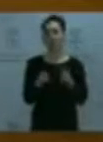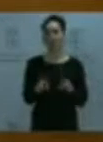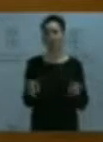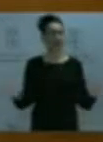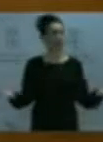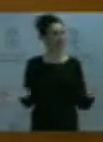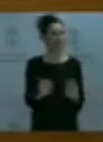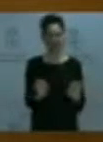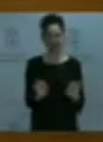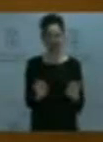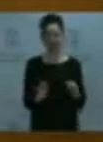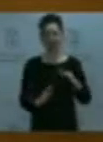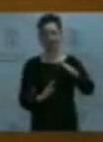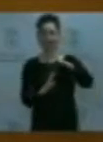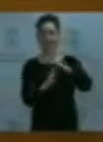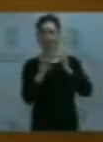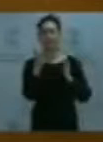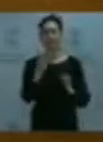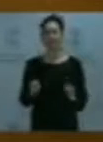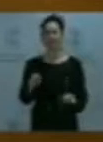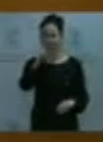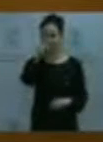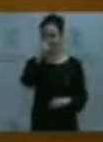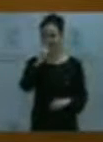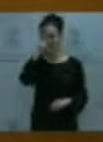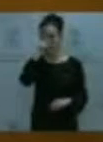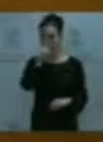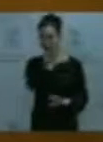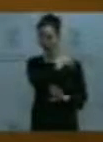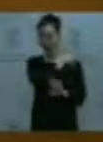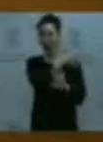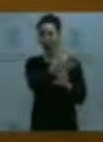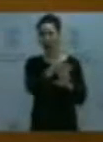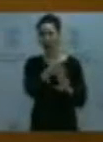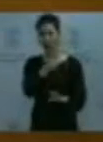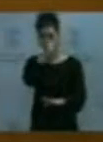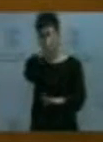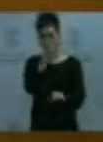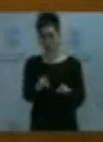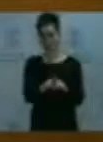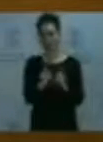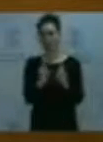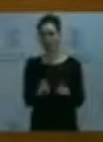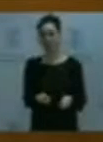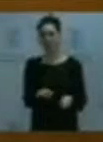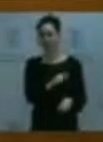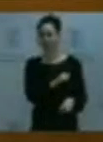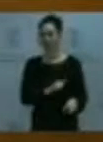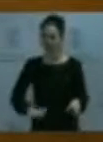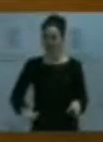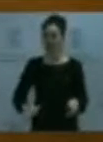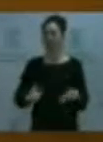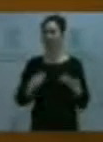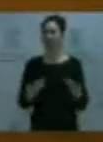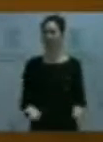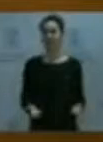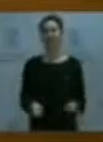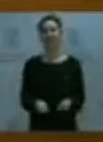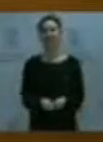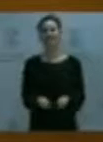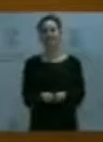años de socialismo inoperante. Tienen la despensa de las ideas vacía,